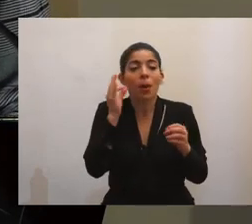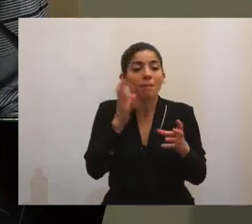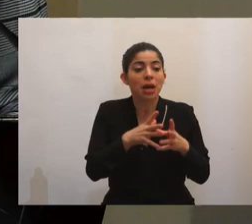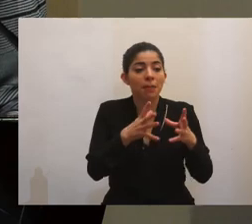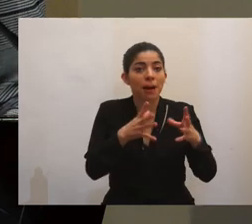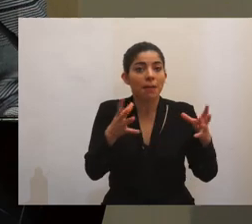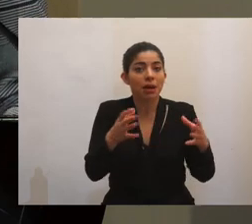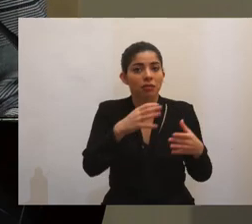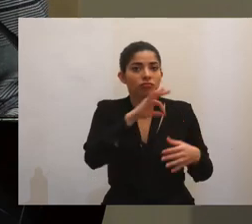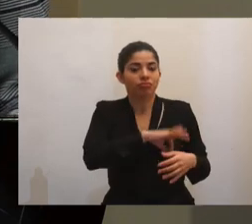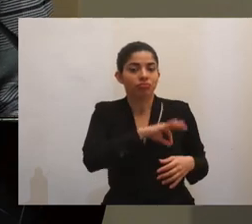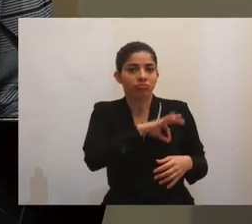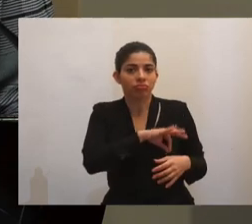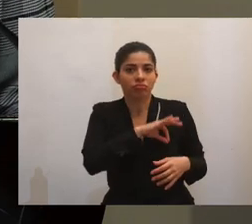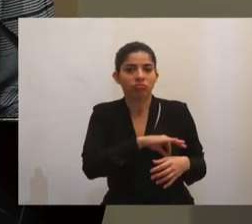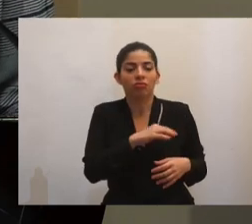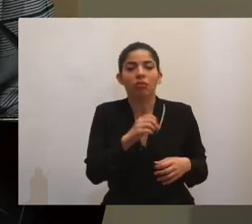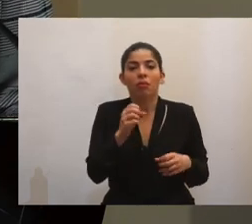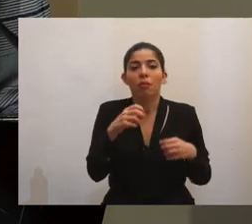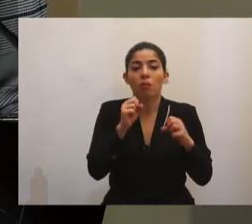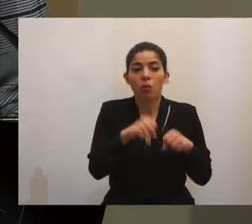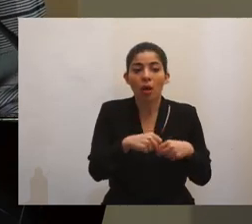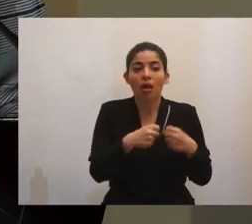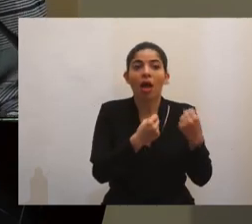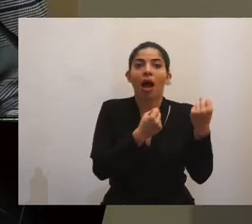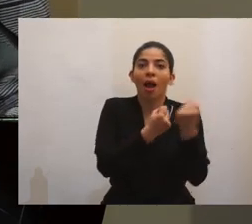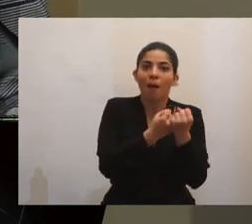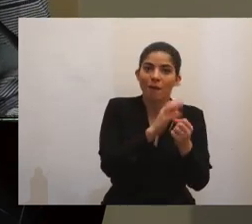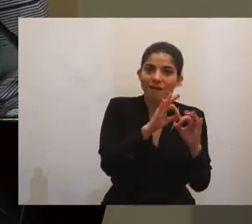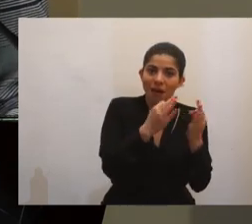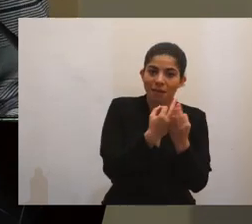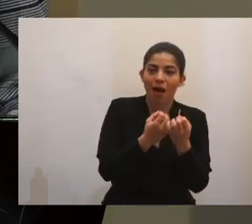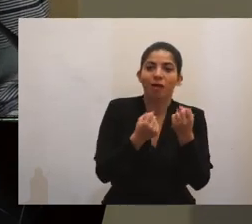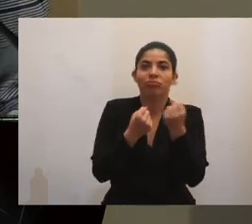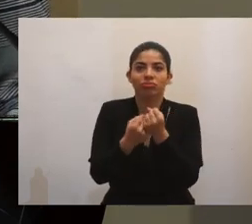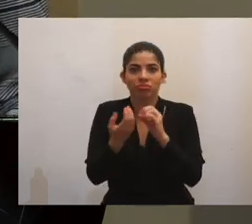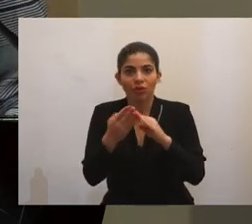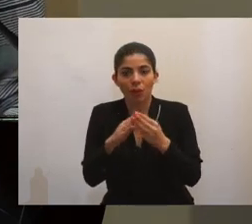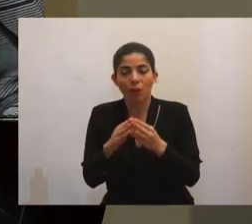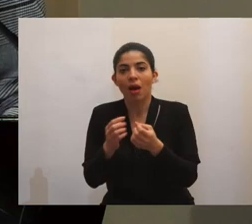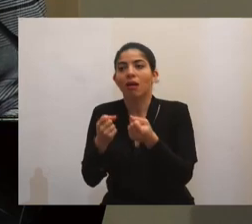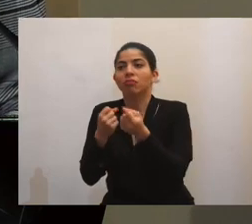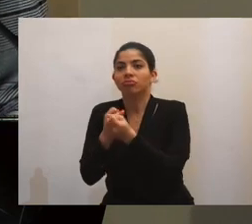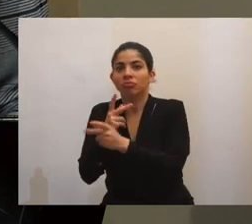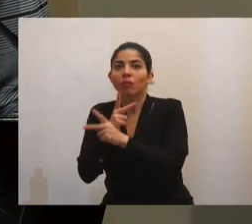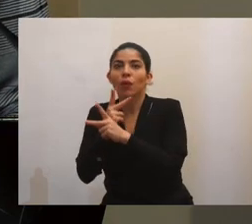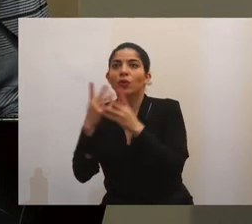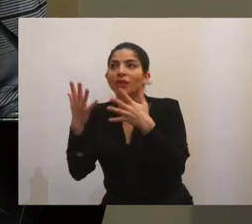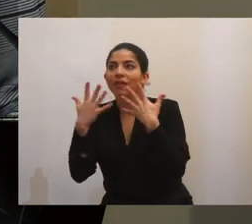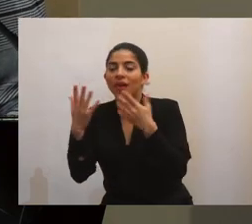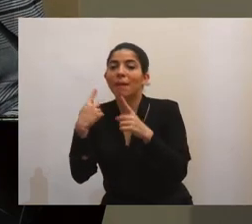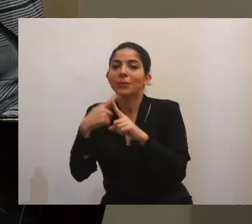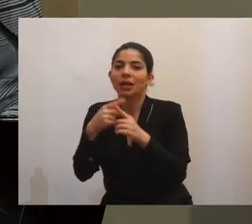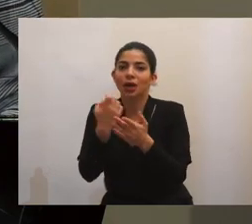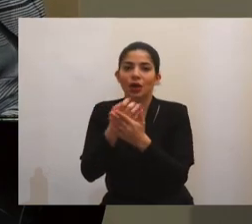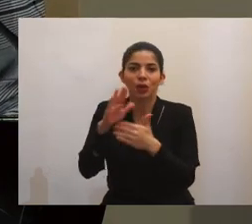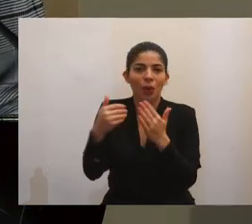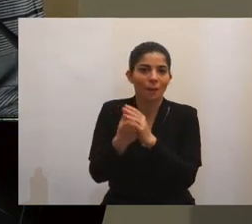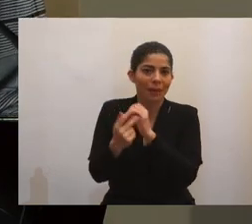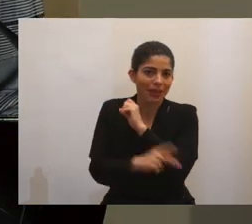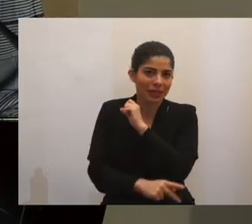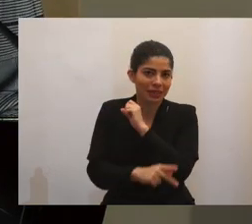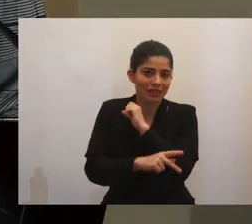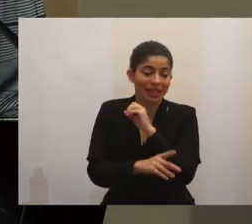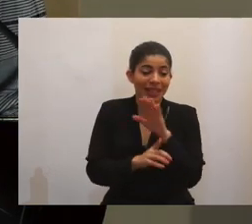un ingreso que, además de aportar a la economía familiar, proteja la biodiversidad y fortalezca la economía de todo país.